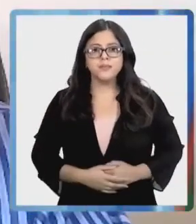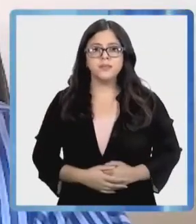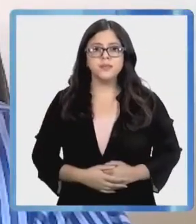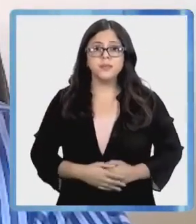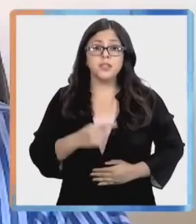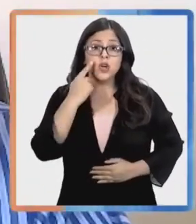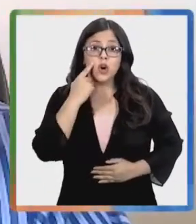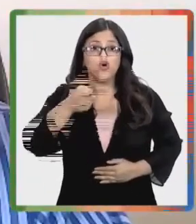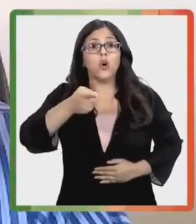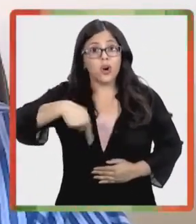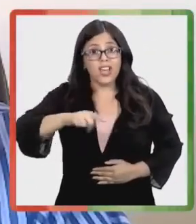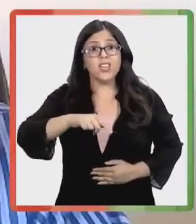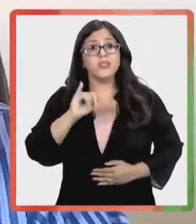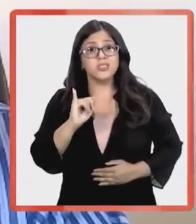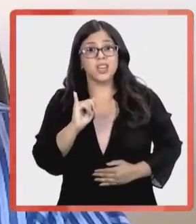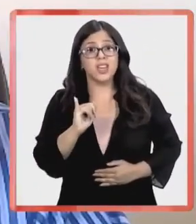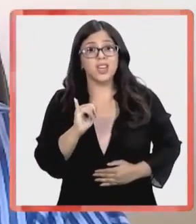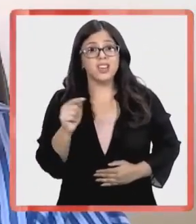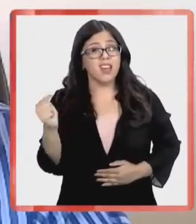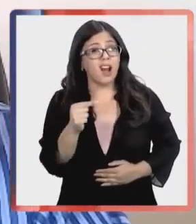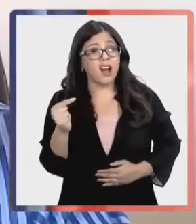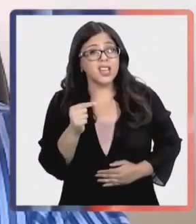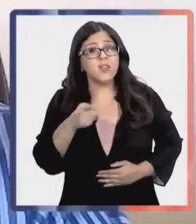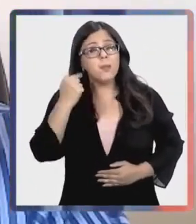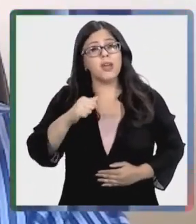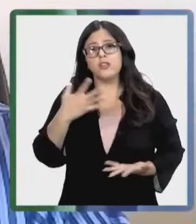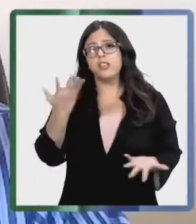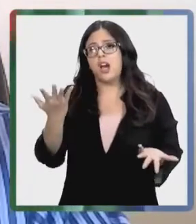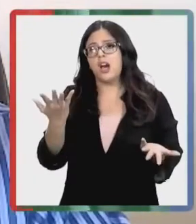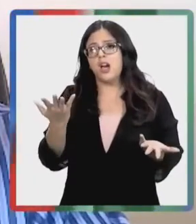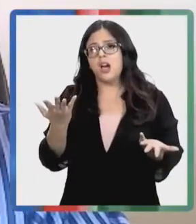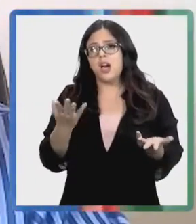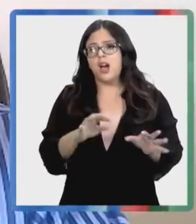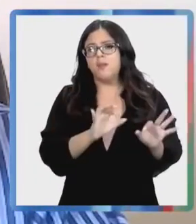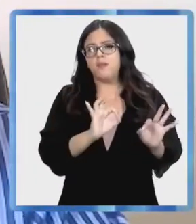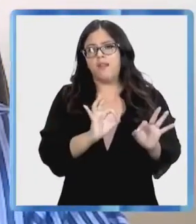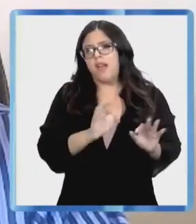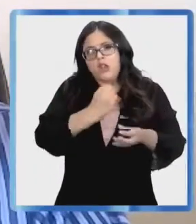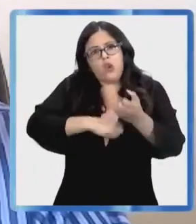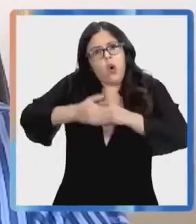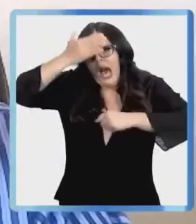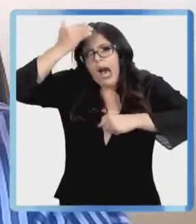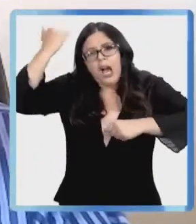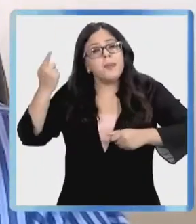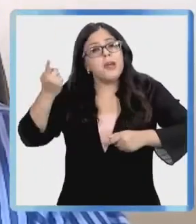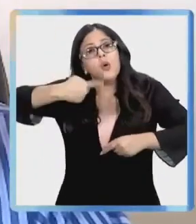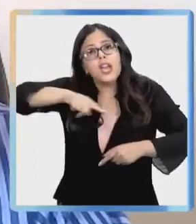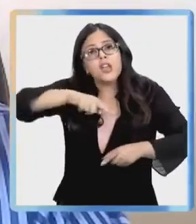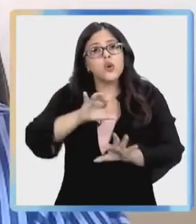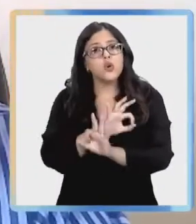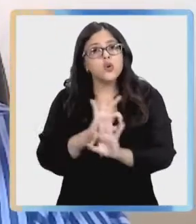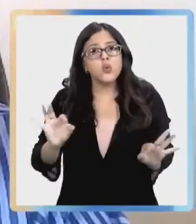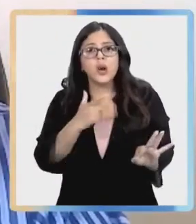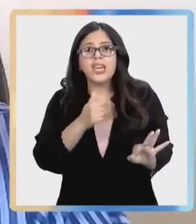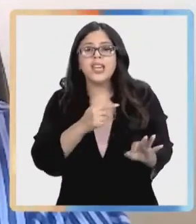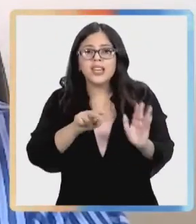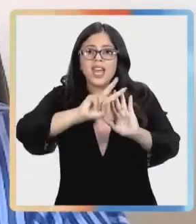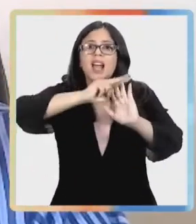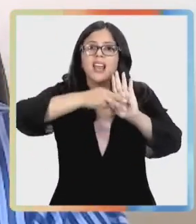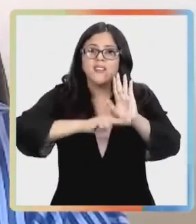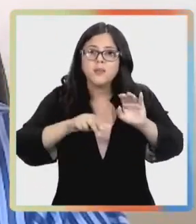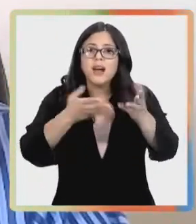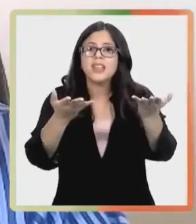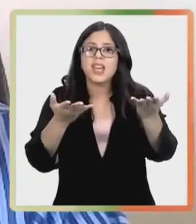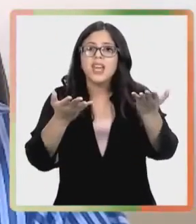verdad es que están con números rojos, es cierto, pero tuvieron números azules por décadas, pero a la vez nunca quisieron ellos reformar su